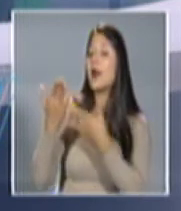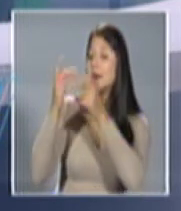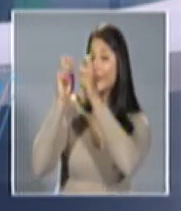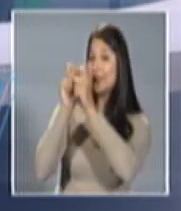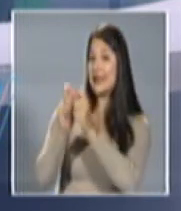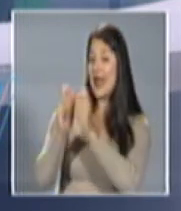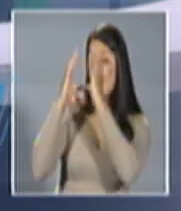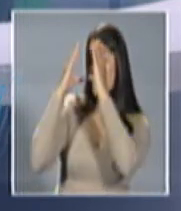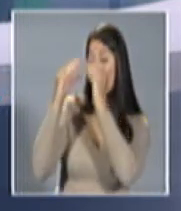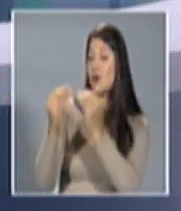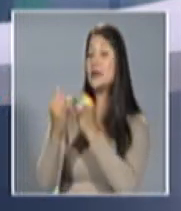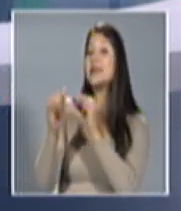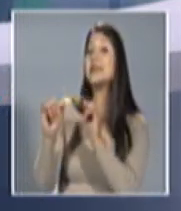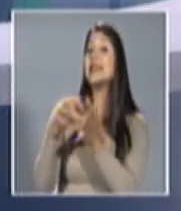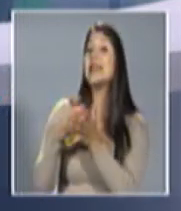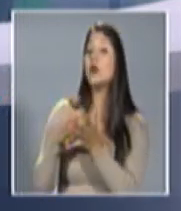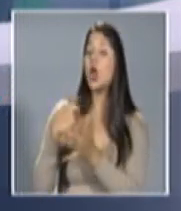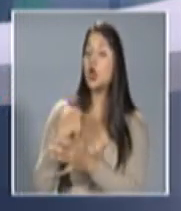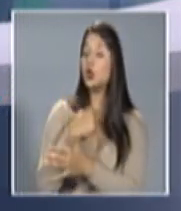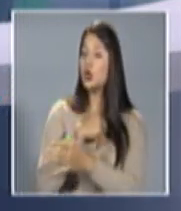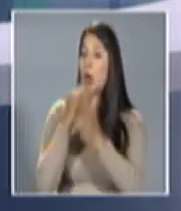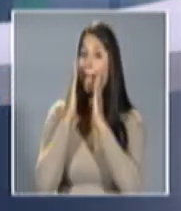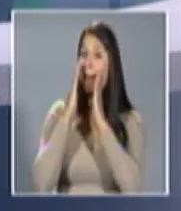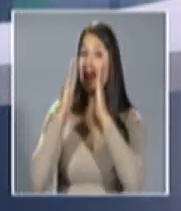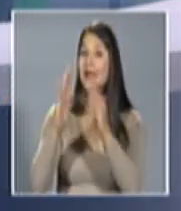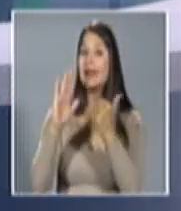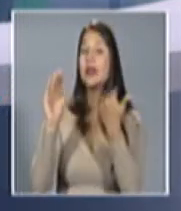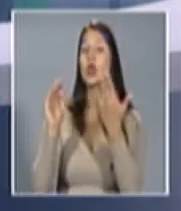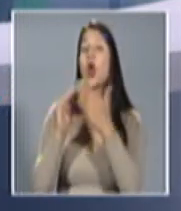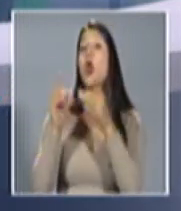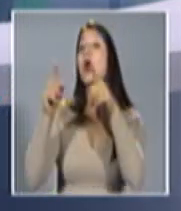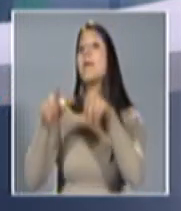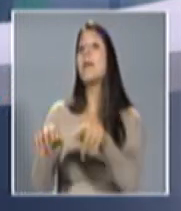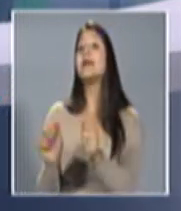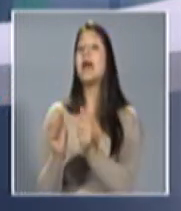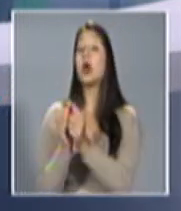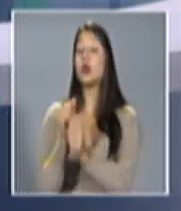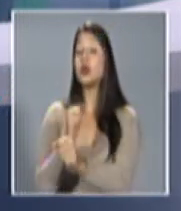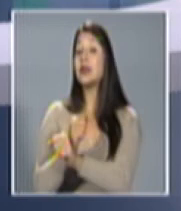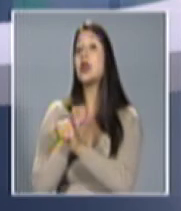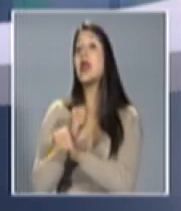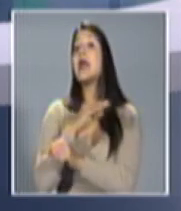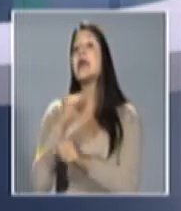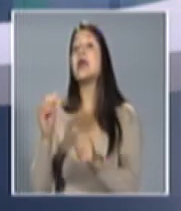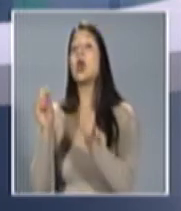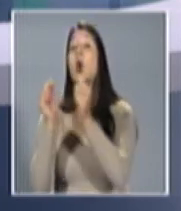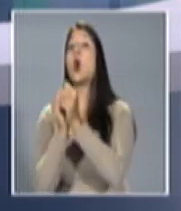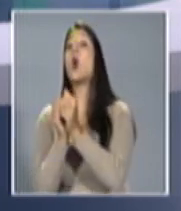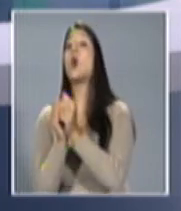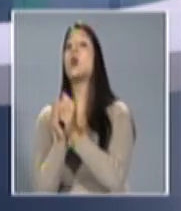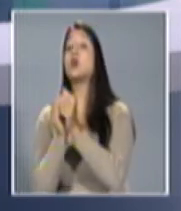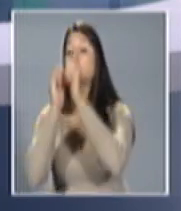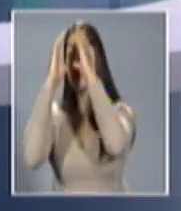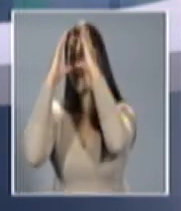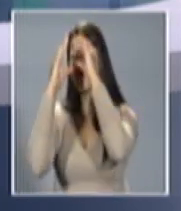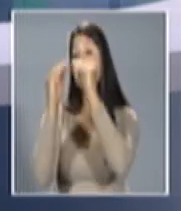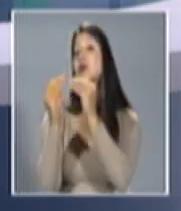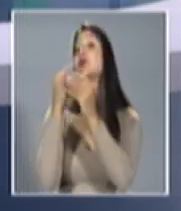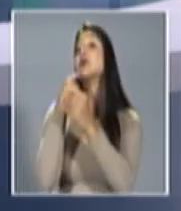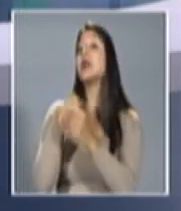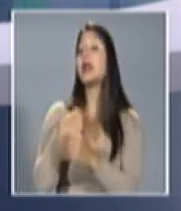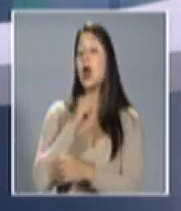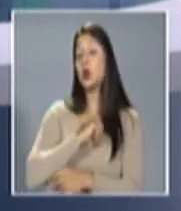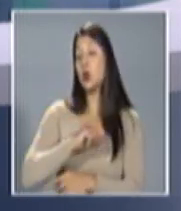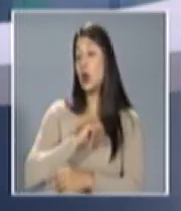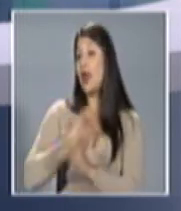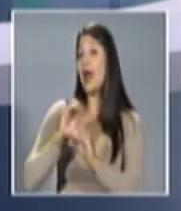detalles, y sin duda alguna que estaremos pendientes de lo que suceda con todo el tema de seguridad y con los datos que den las autoridades, por